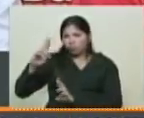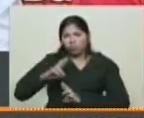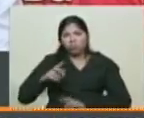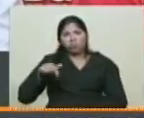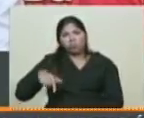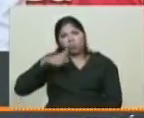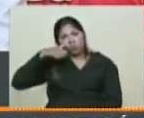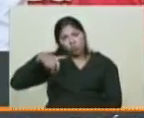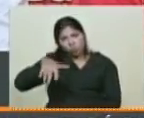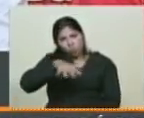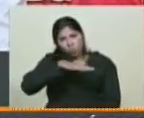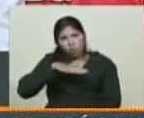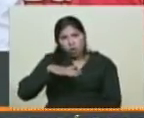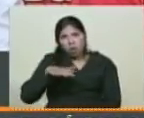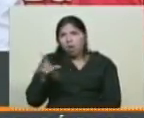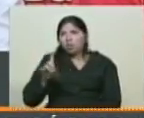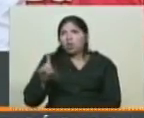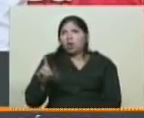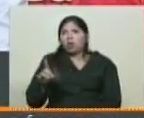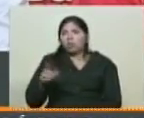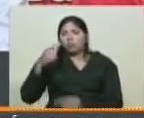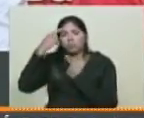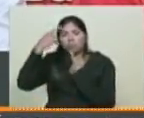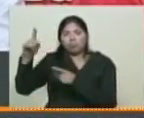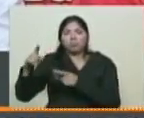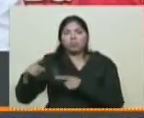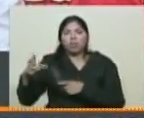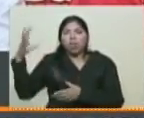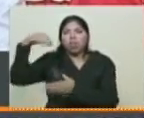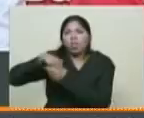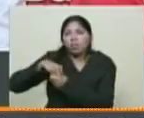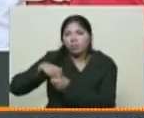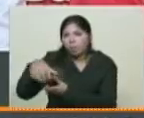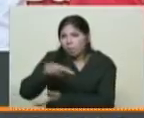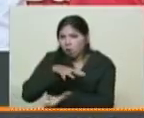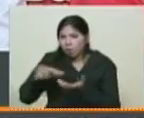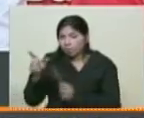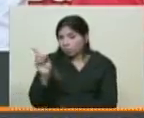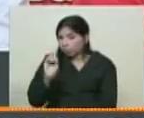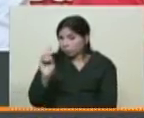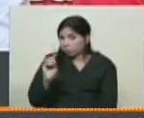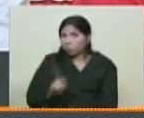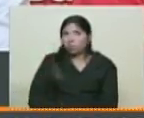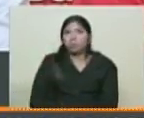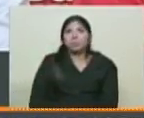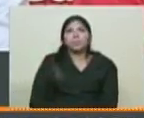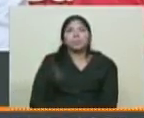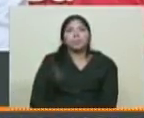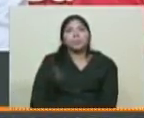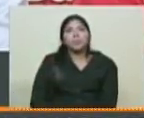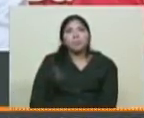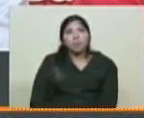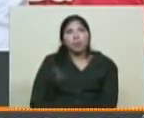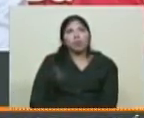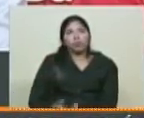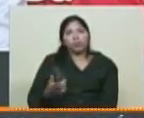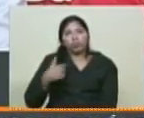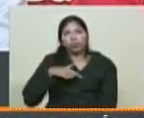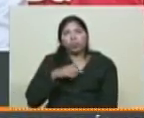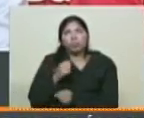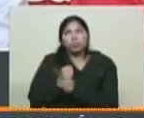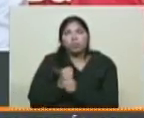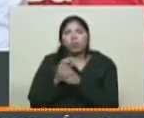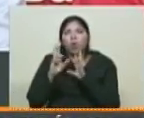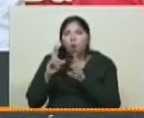de Venezuela y no la injerencia, no la intromisión. Nosotros esperamos que el diálogo dé su fruto y desde ya